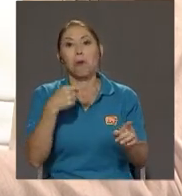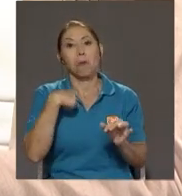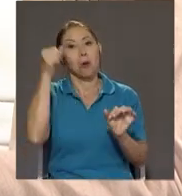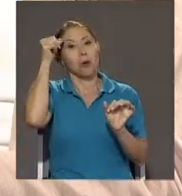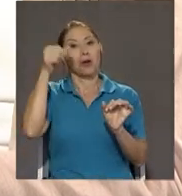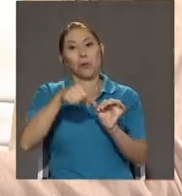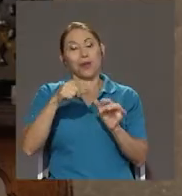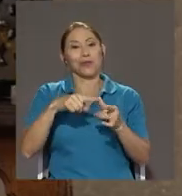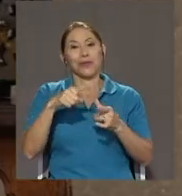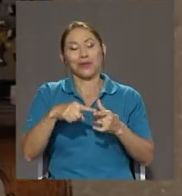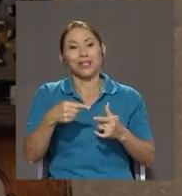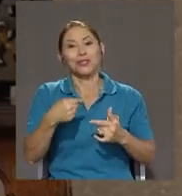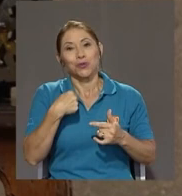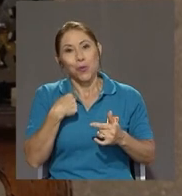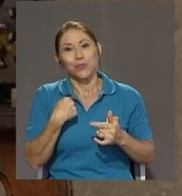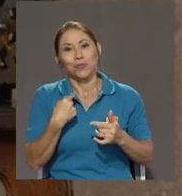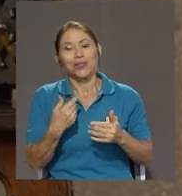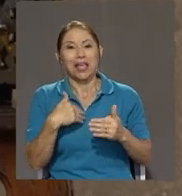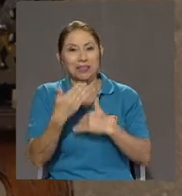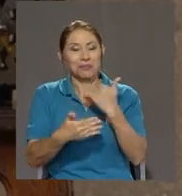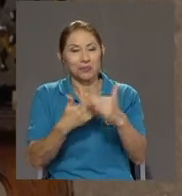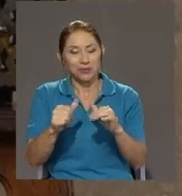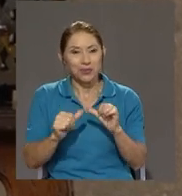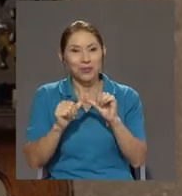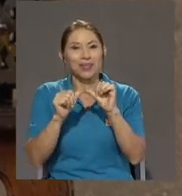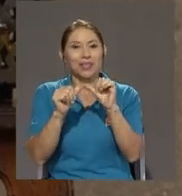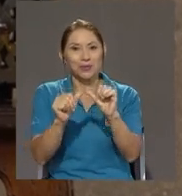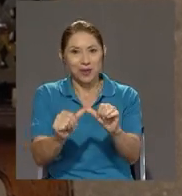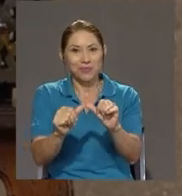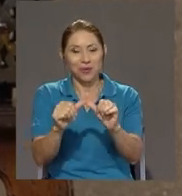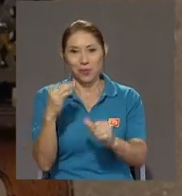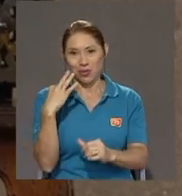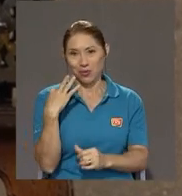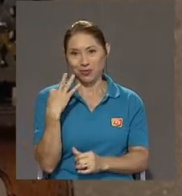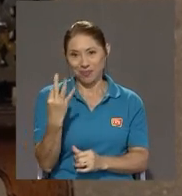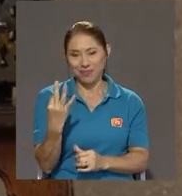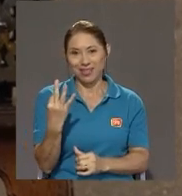recuerdo, voy a regresar una vez que el canal nos